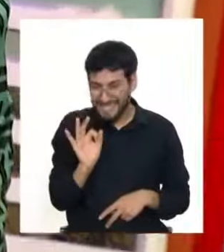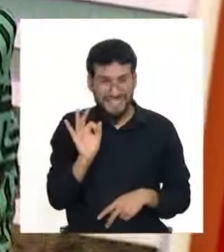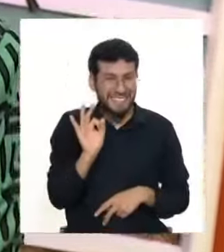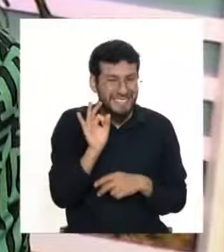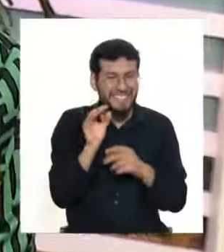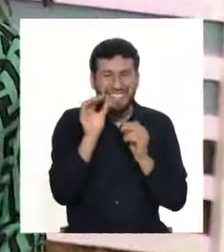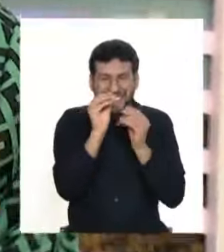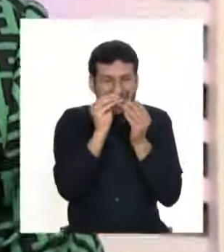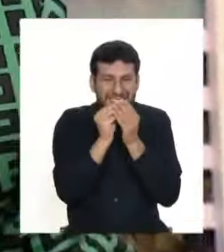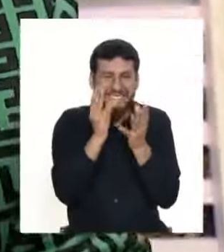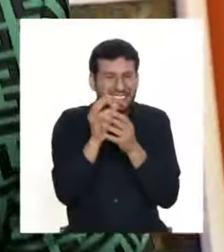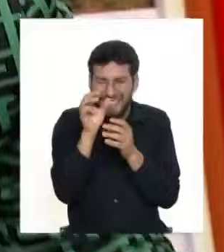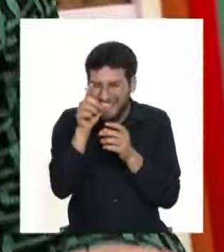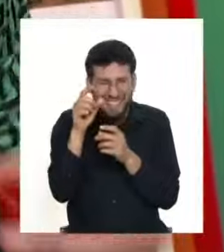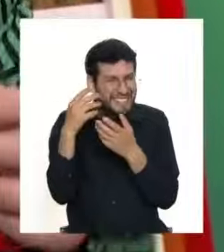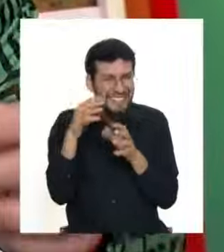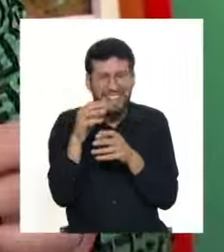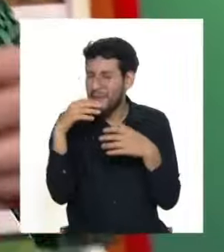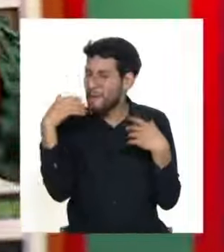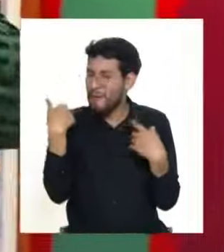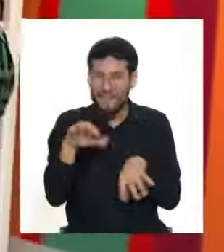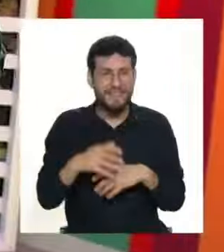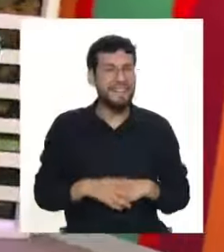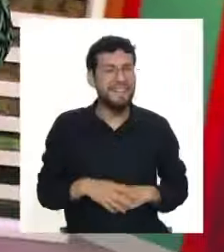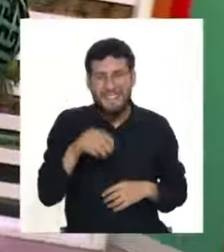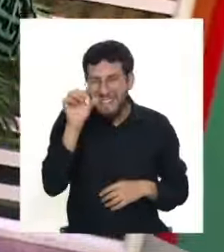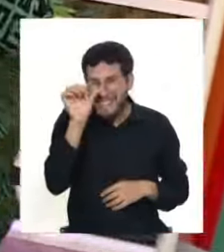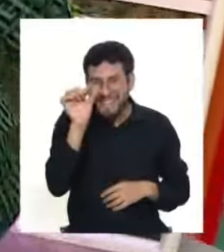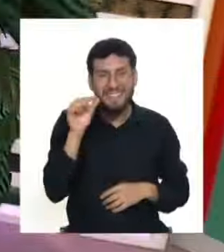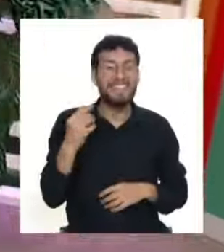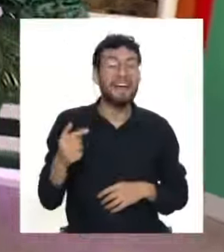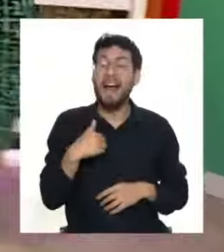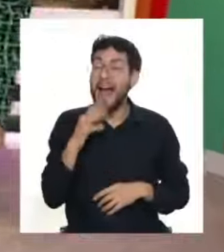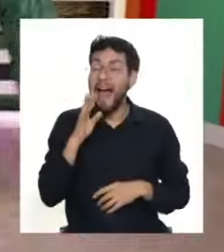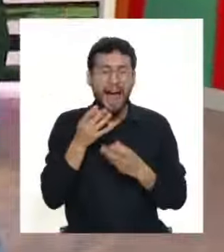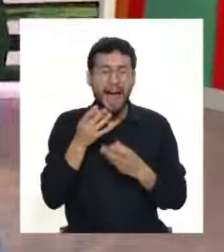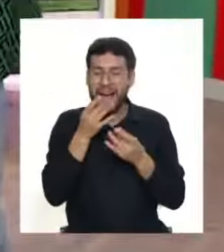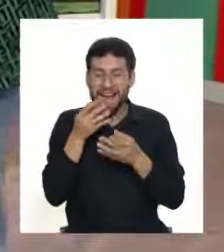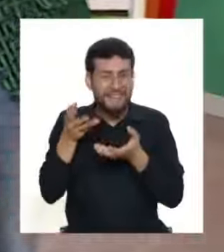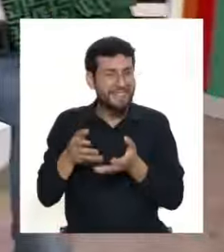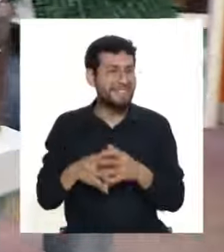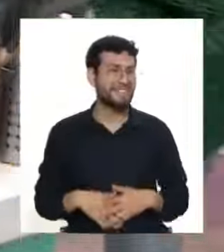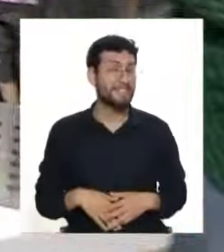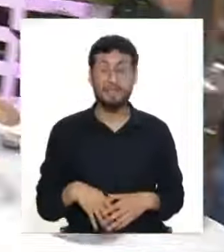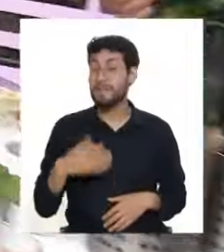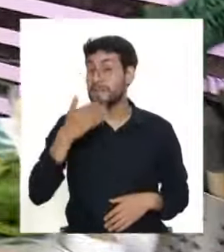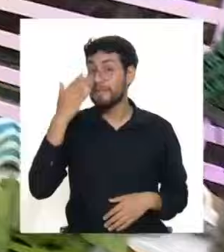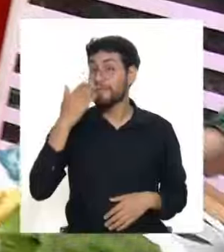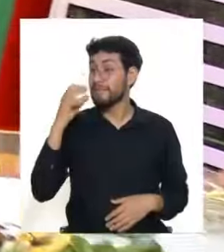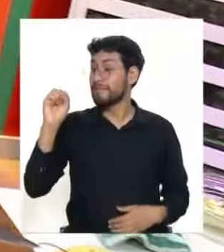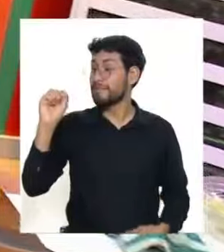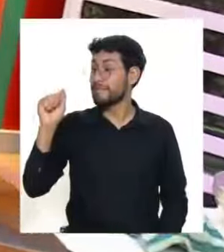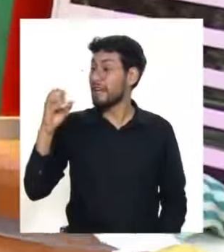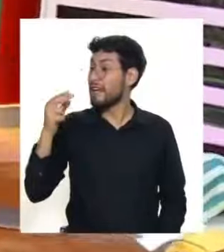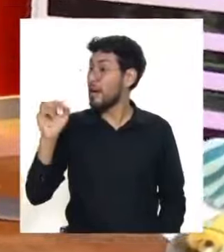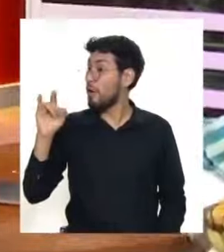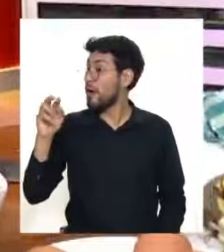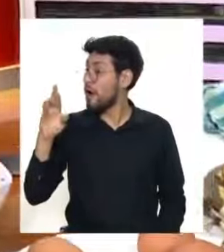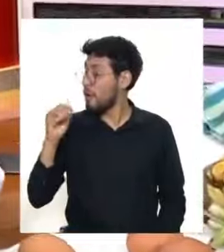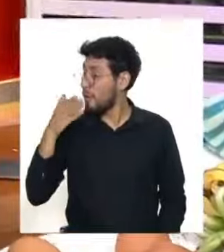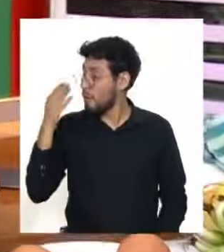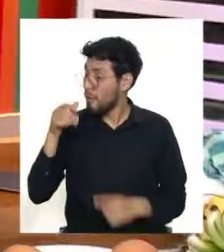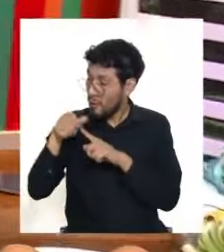Sí, ¿verdad? Que son, pero... Oh. Oye, que nos vuelva a hacer. Se me hace agua en la boca. Sí. Oye, qué rico huele el sachaculantro. Es rico, es rico.